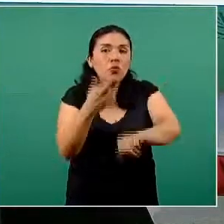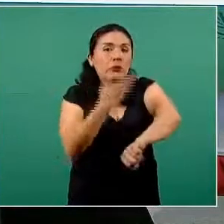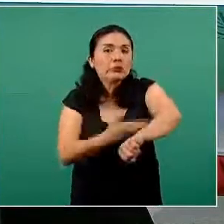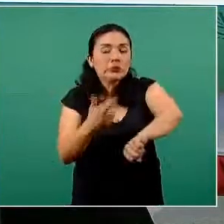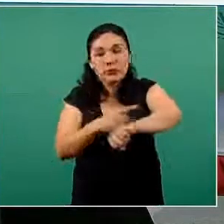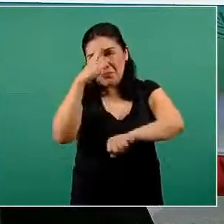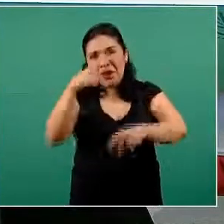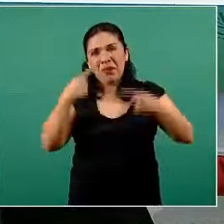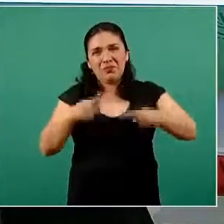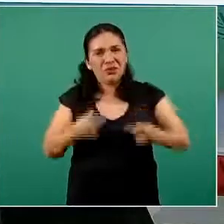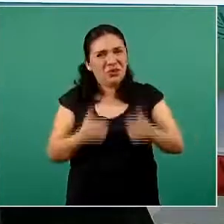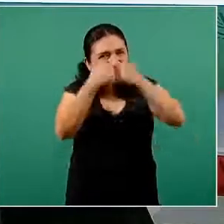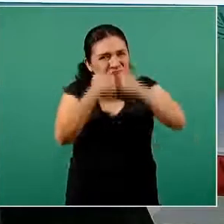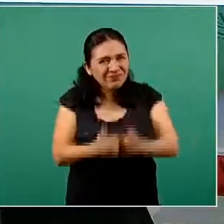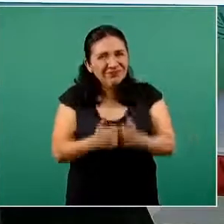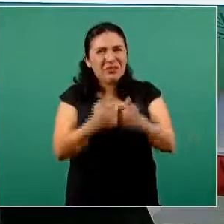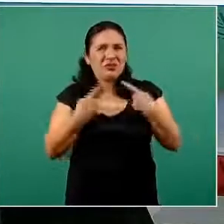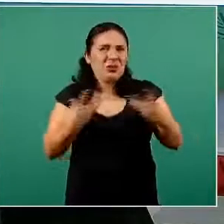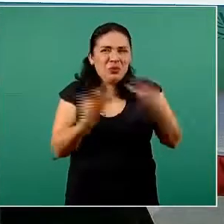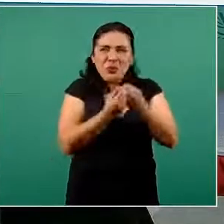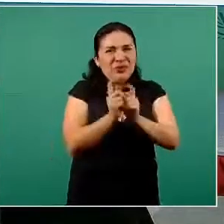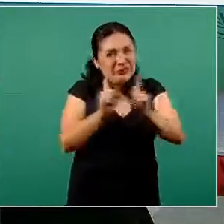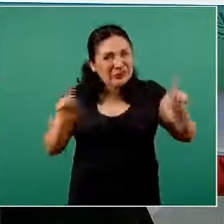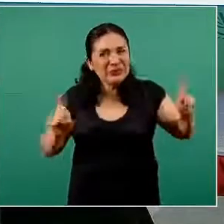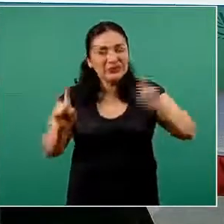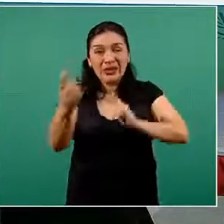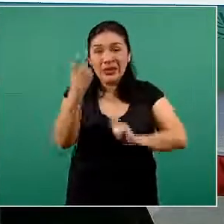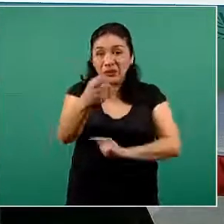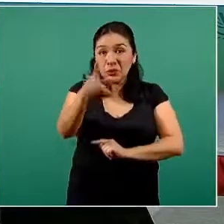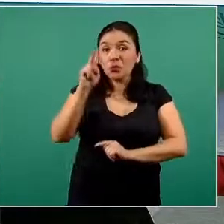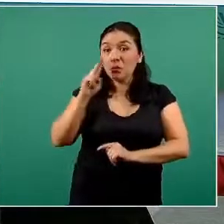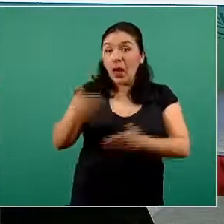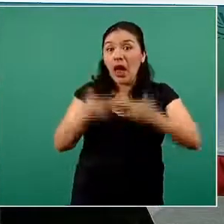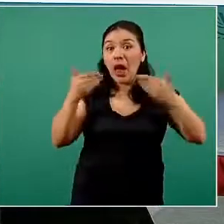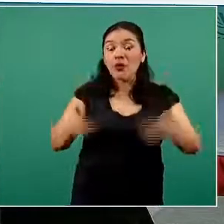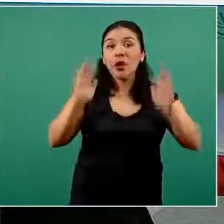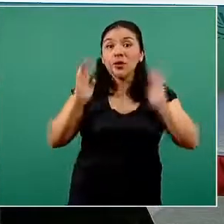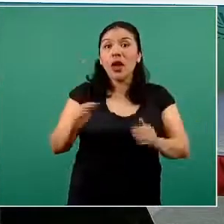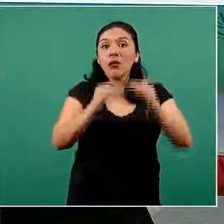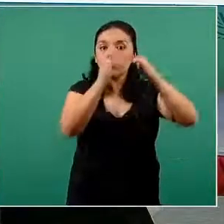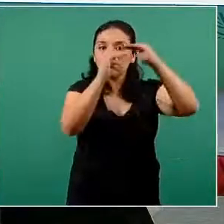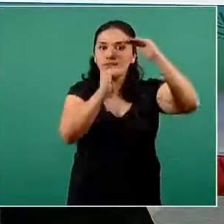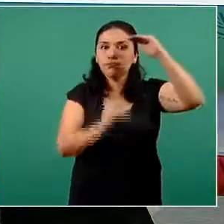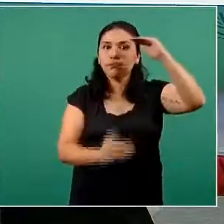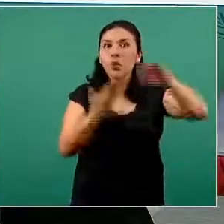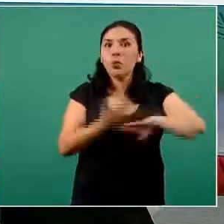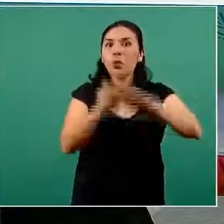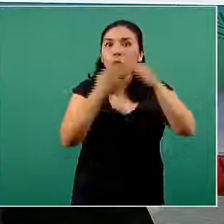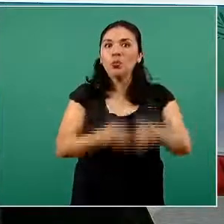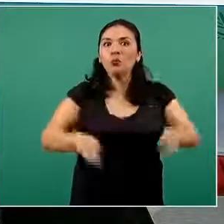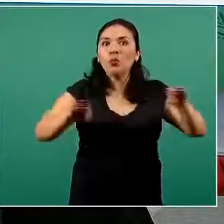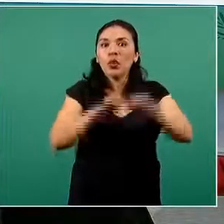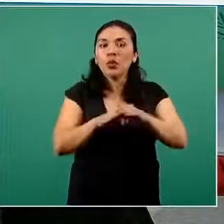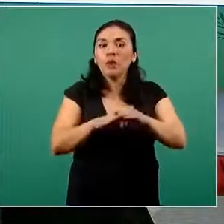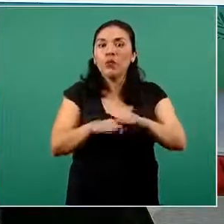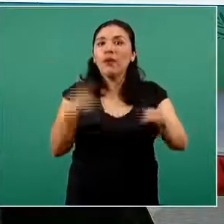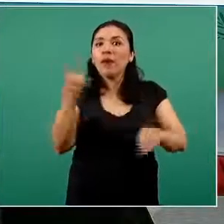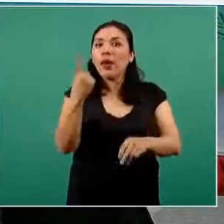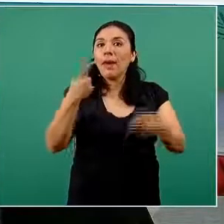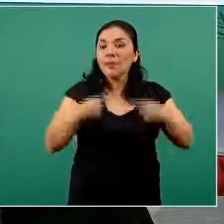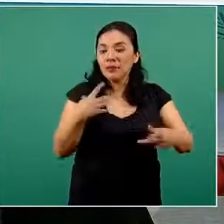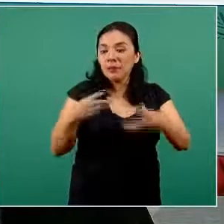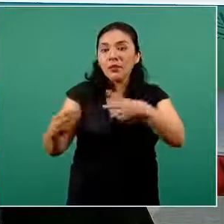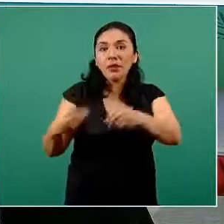sana distancia y aquí vemos cómo en este momento logramos una disminución importante del índice de